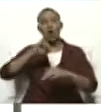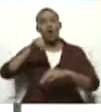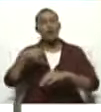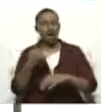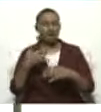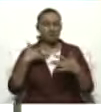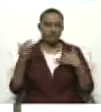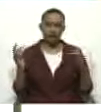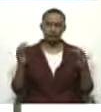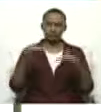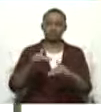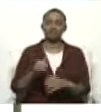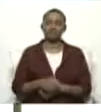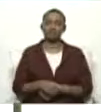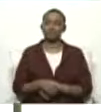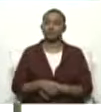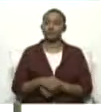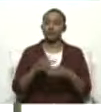destacar que se han recibido